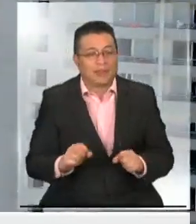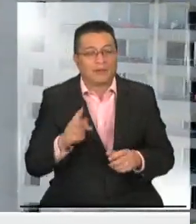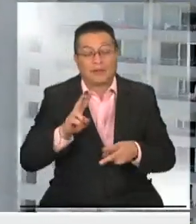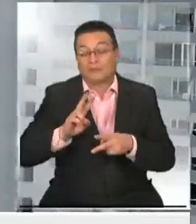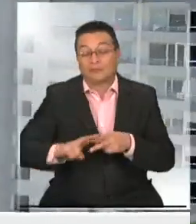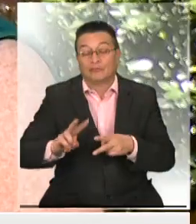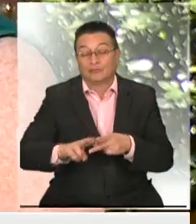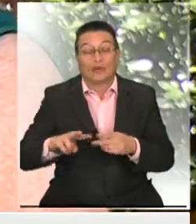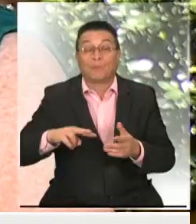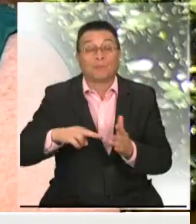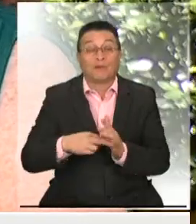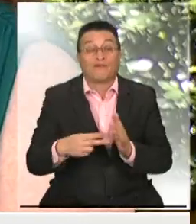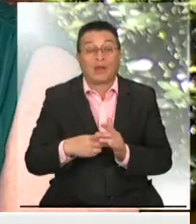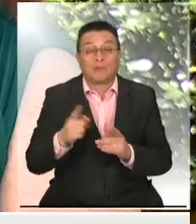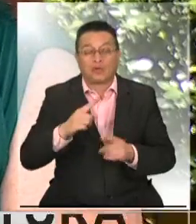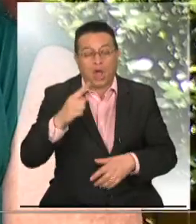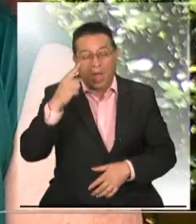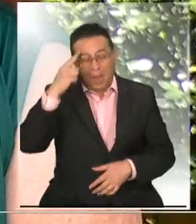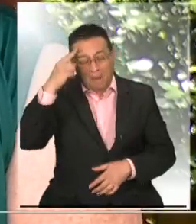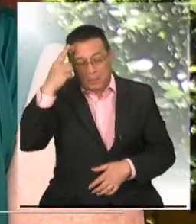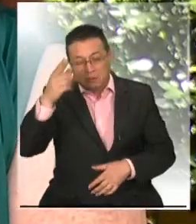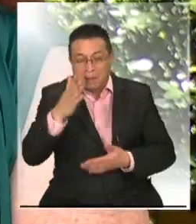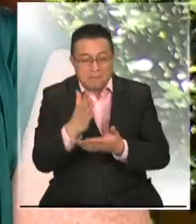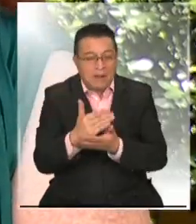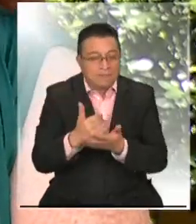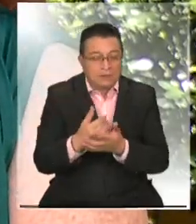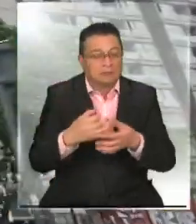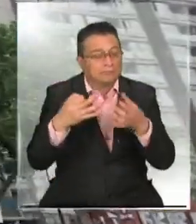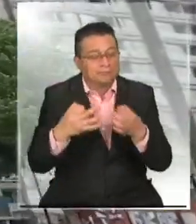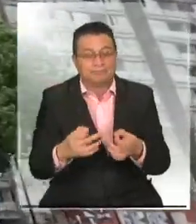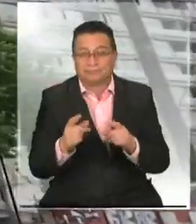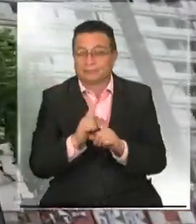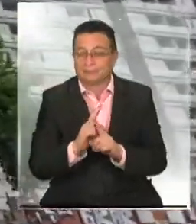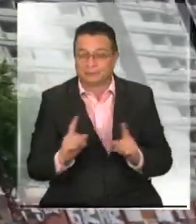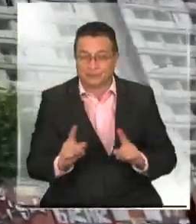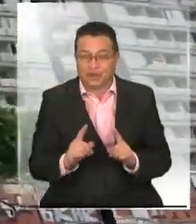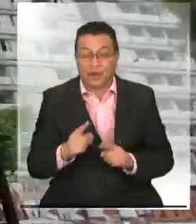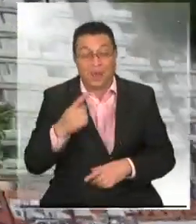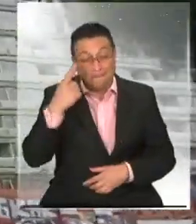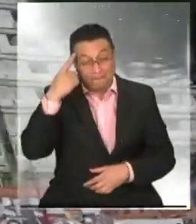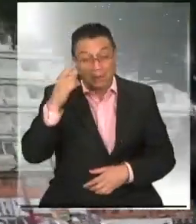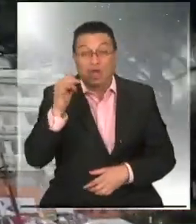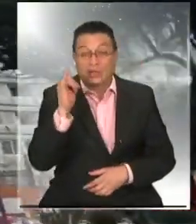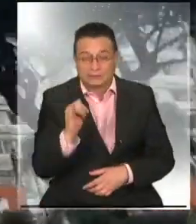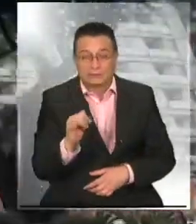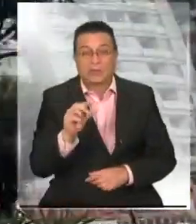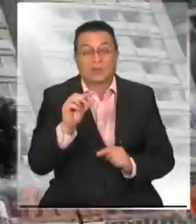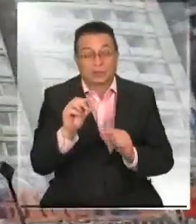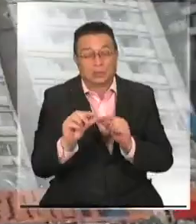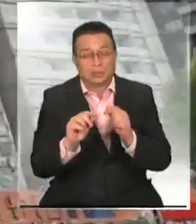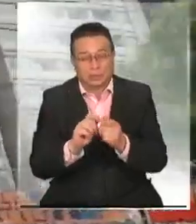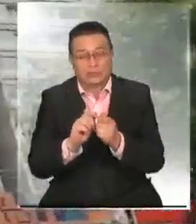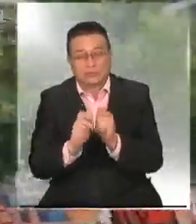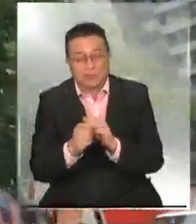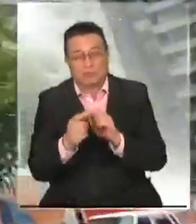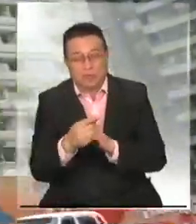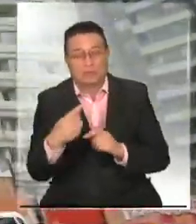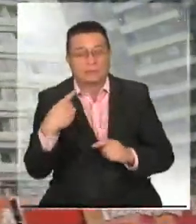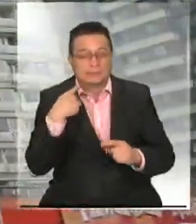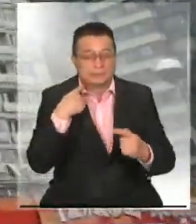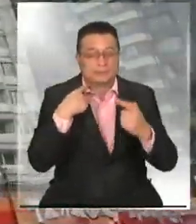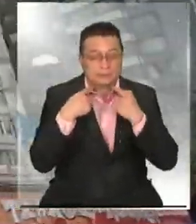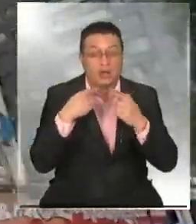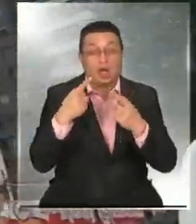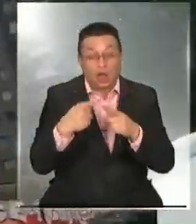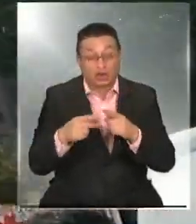resolver un problema que no fue pensado, no fue planificado de origen, pero sí ir mitigando algunos impactos. Lo otro